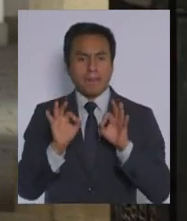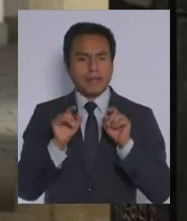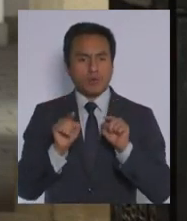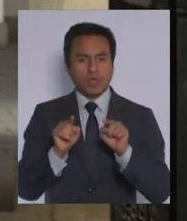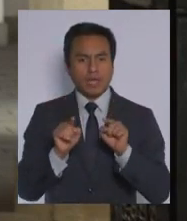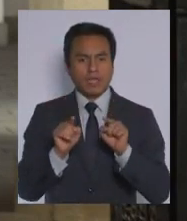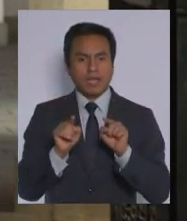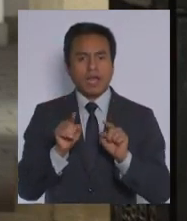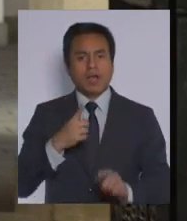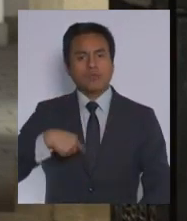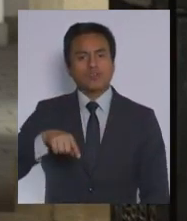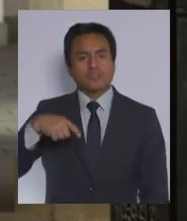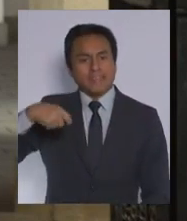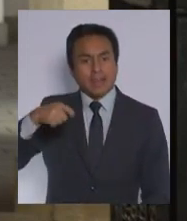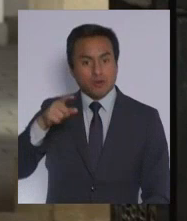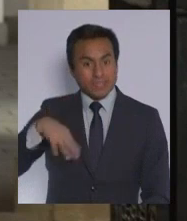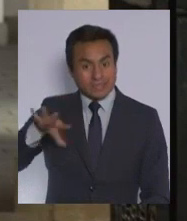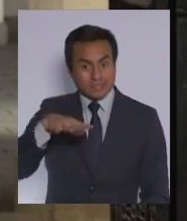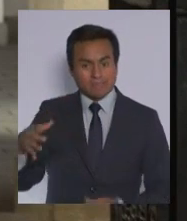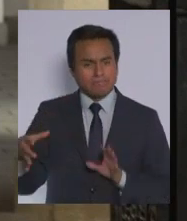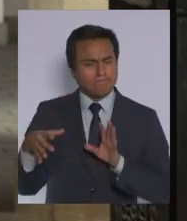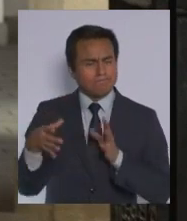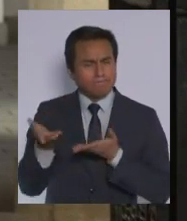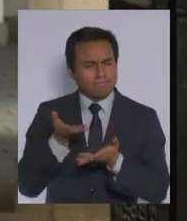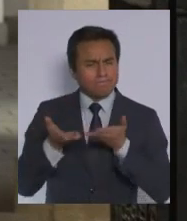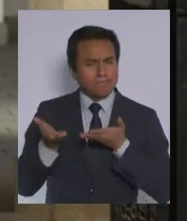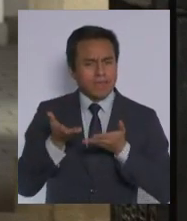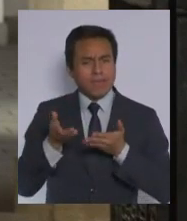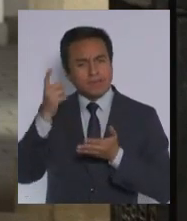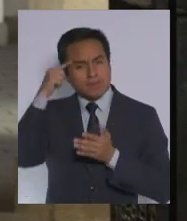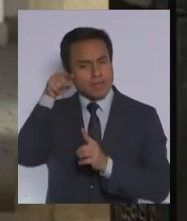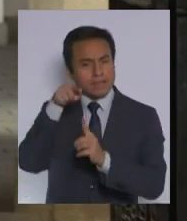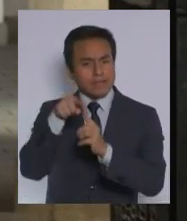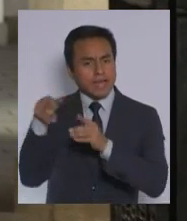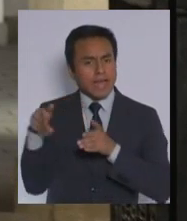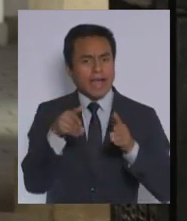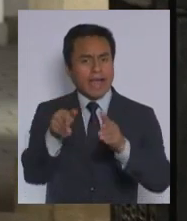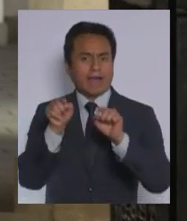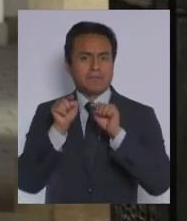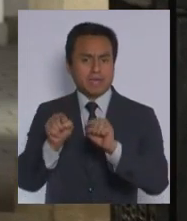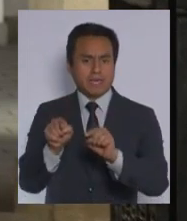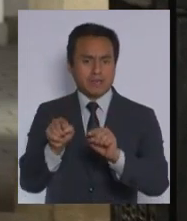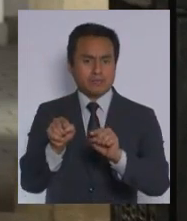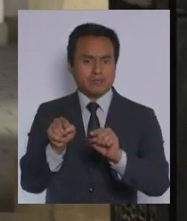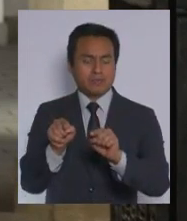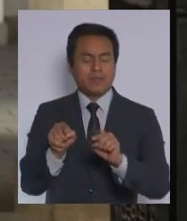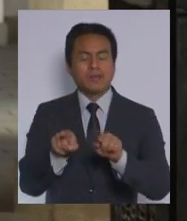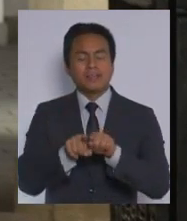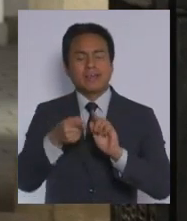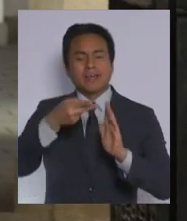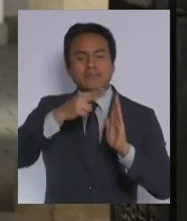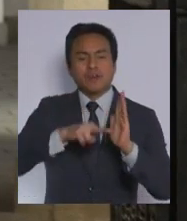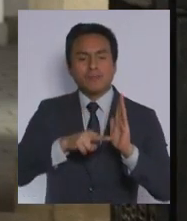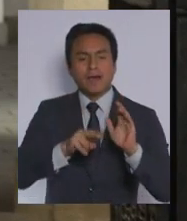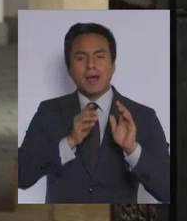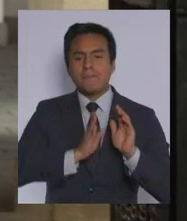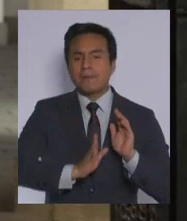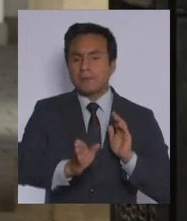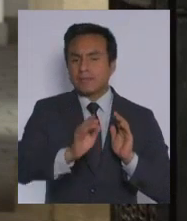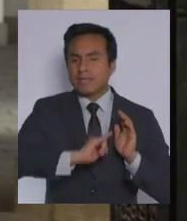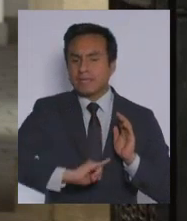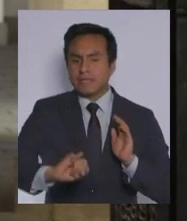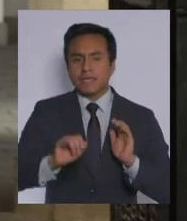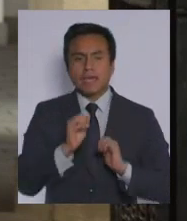a nuestros senadores que creemos que este es el camino el camino donde dejemos una reforma permanente de